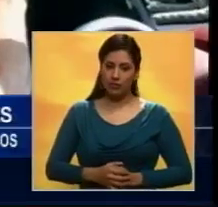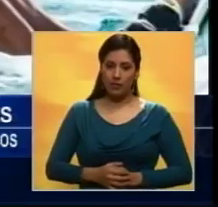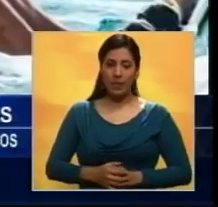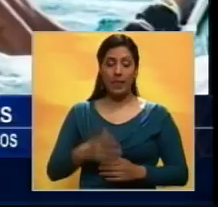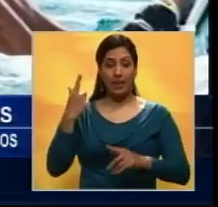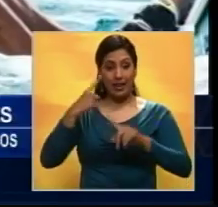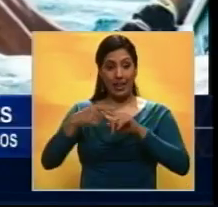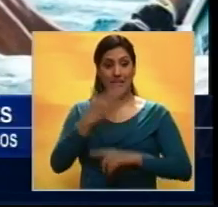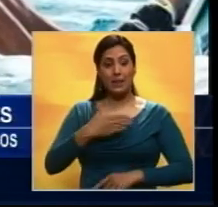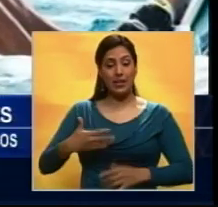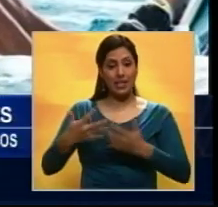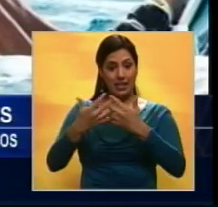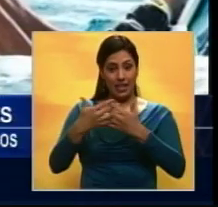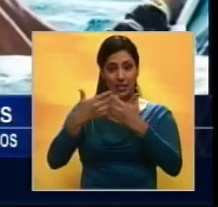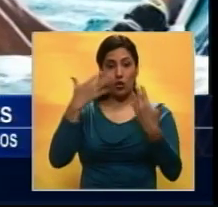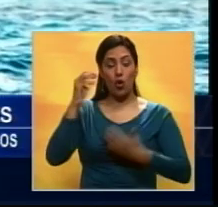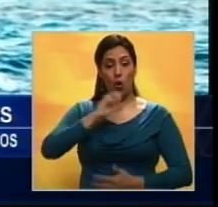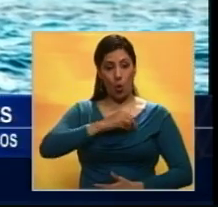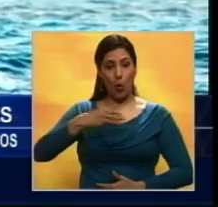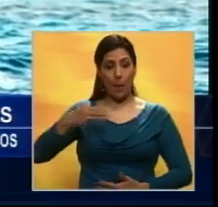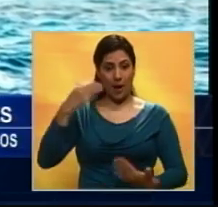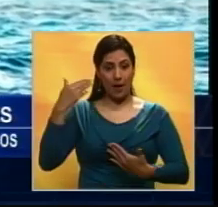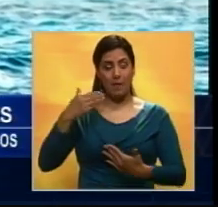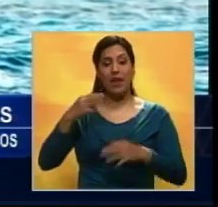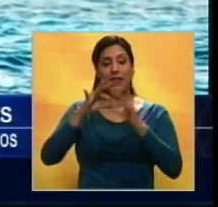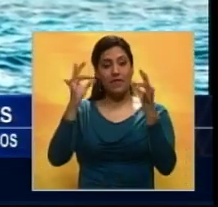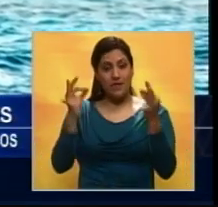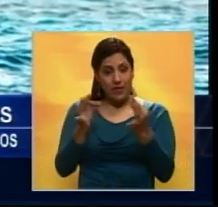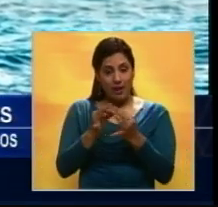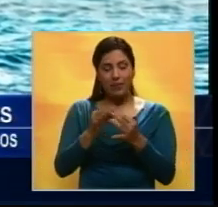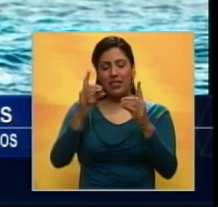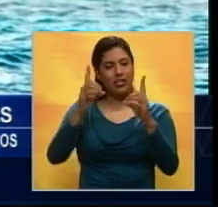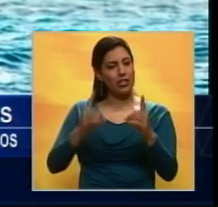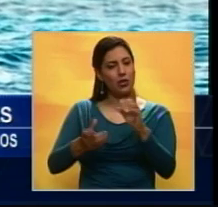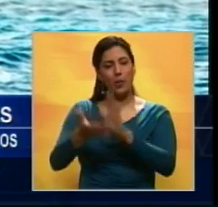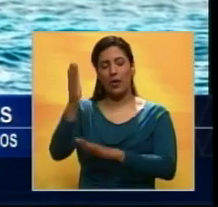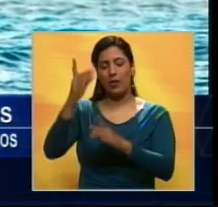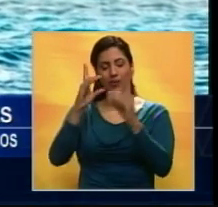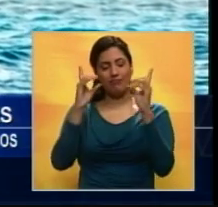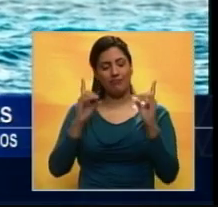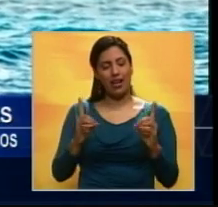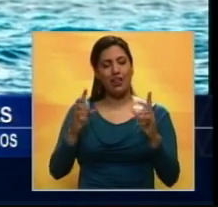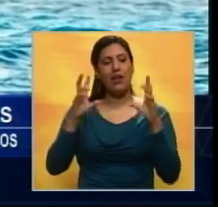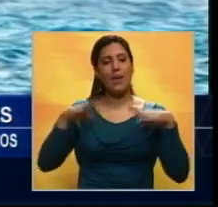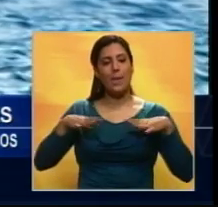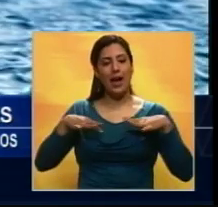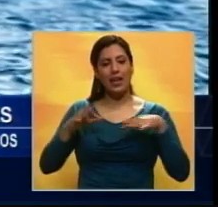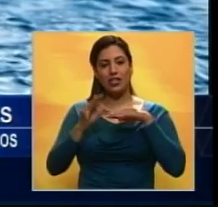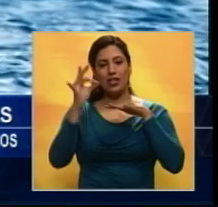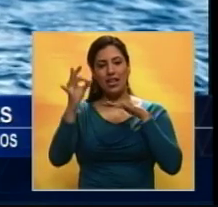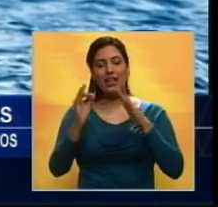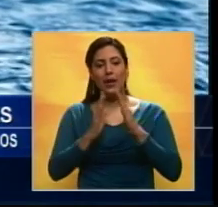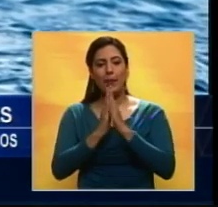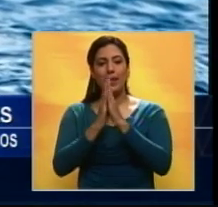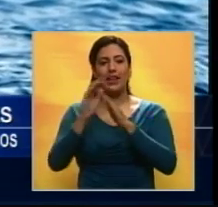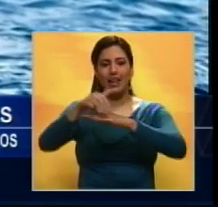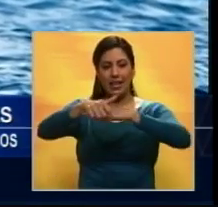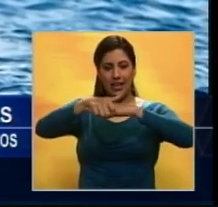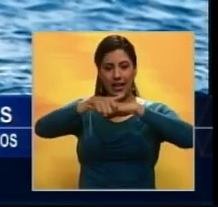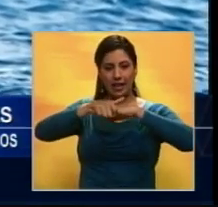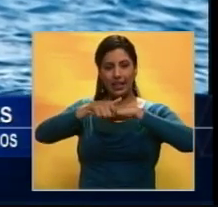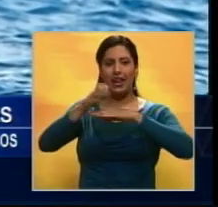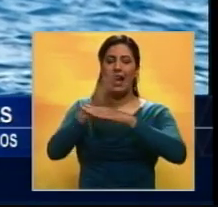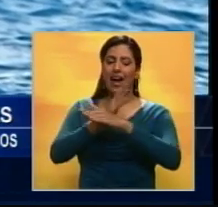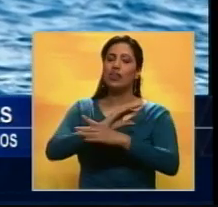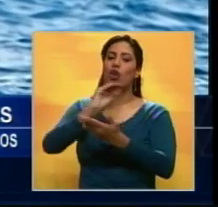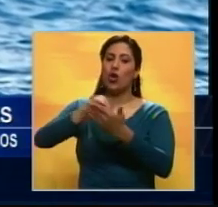El expresidente de Estados Unidos, Barack Obama, y su familia decidieron tomar un tiempo de vacaciones en las Islas Vírgenes Británicas antes